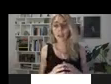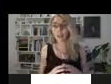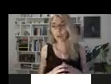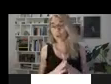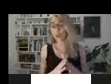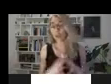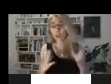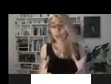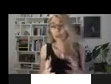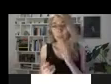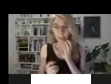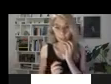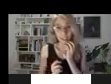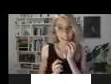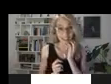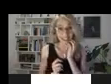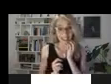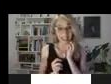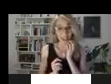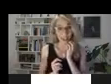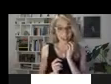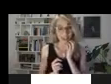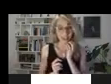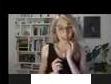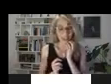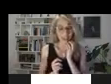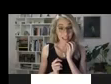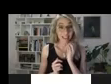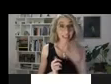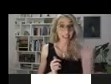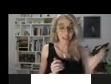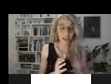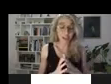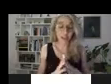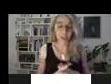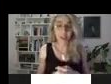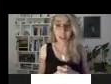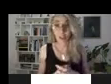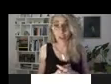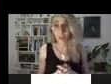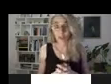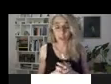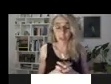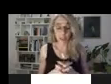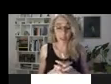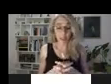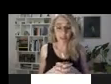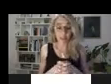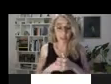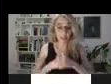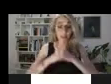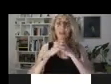habiendo superado el 2020, que ha sido tal vez el año más terrible dentro